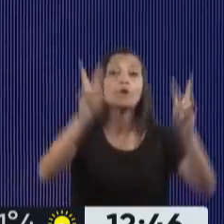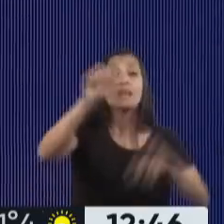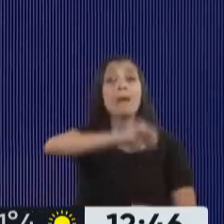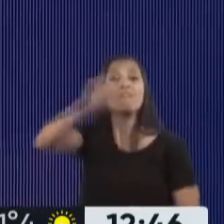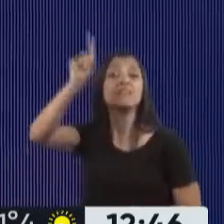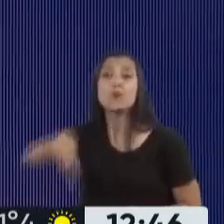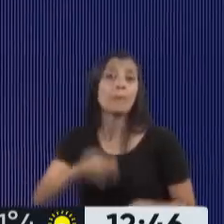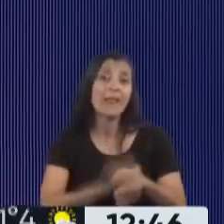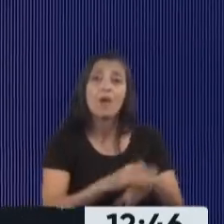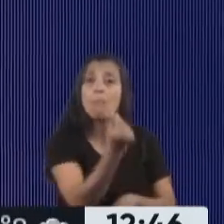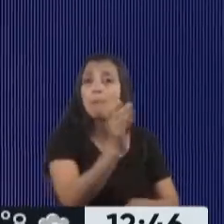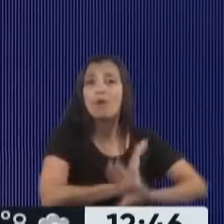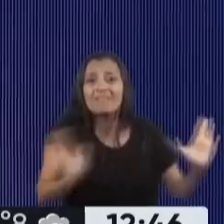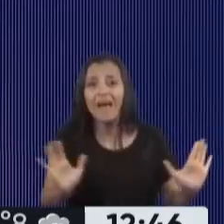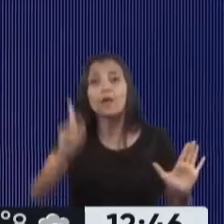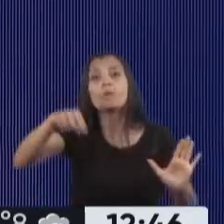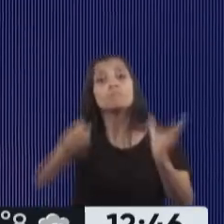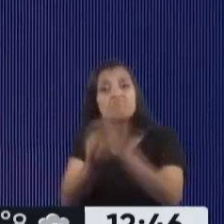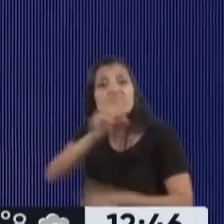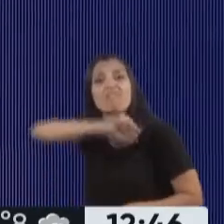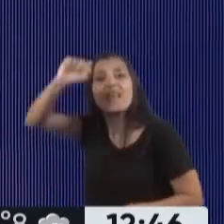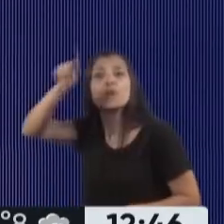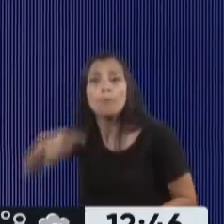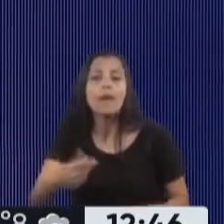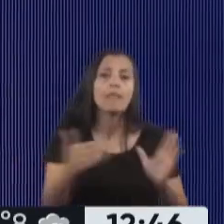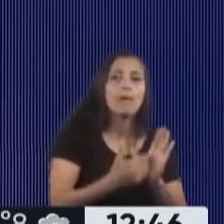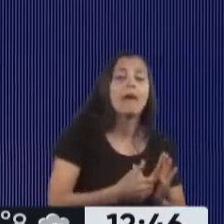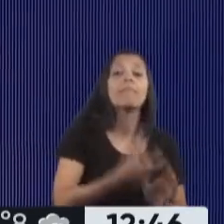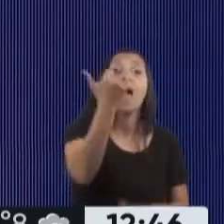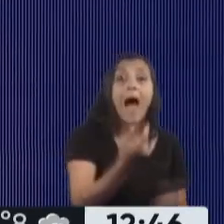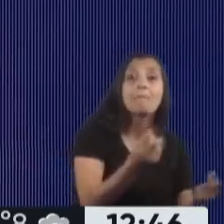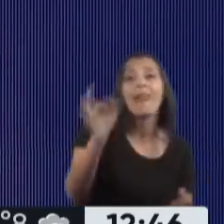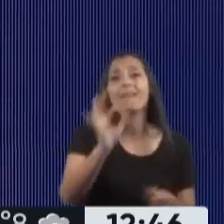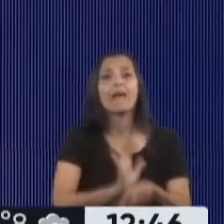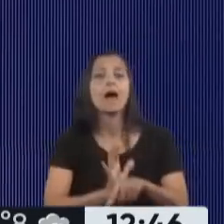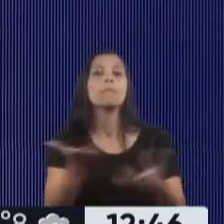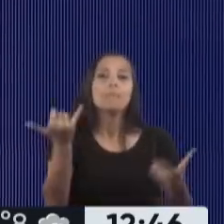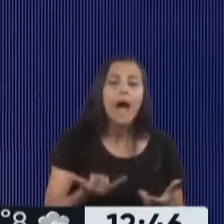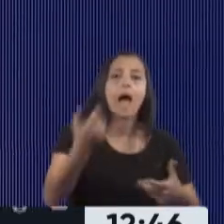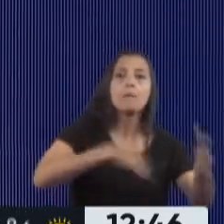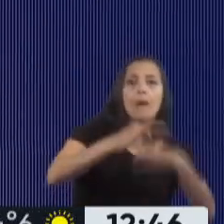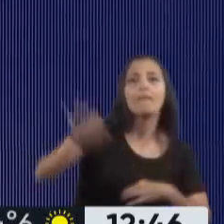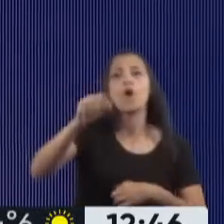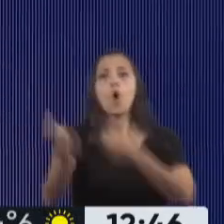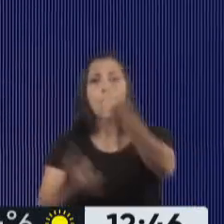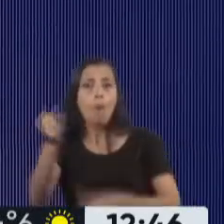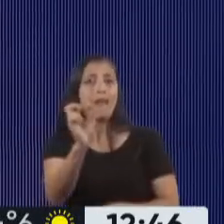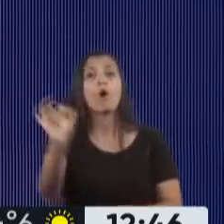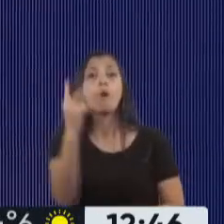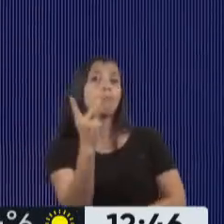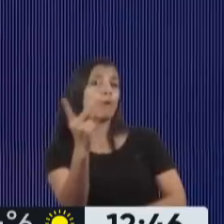fenómeno monetario, generada por un exceso de oferta de dinero, ya sea porque cae la demanda, porque sube la oferta o porque pasan las dos